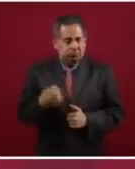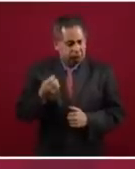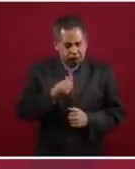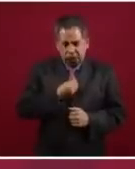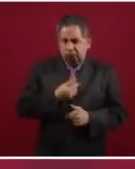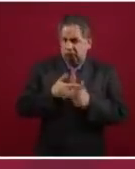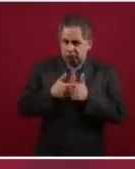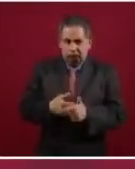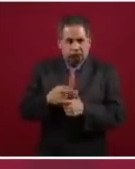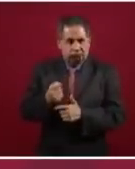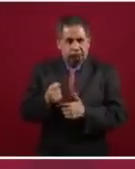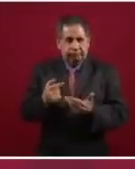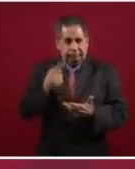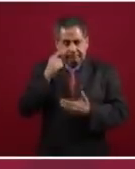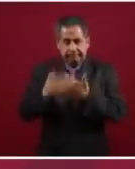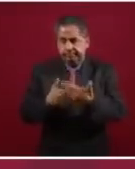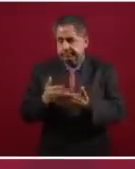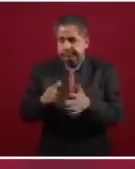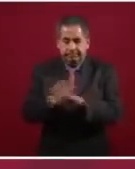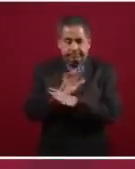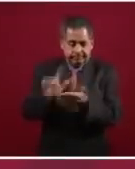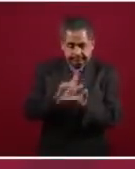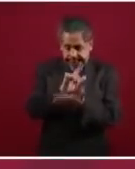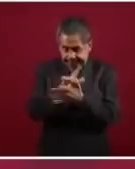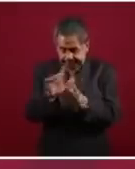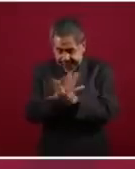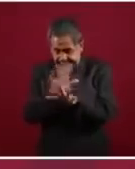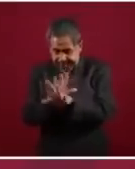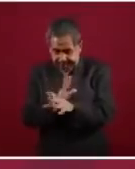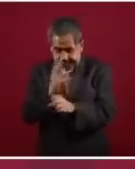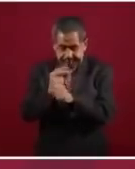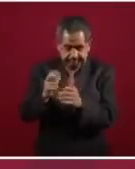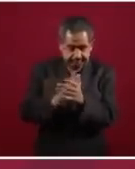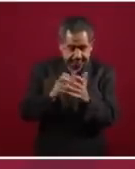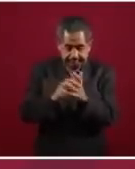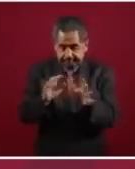para la modificación de leyes,